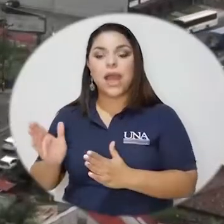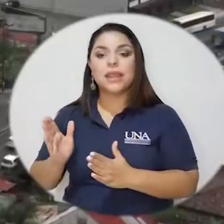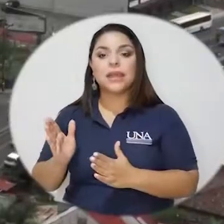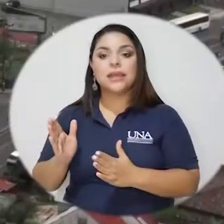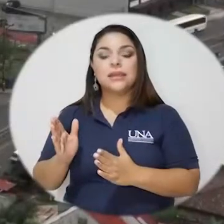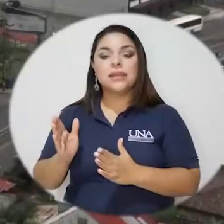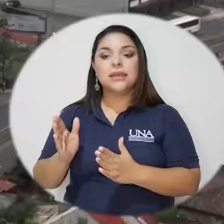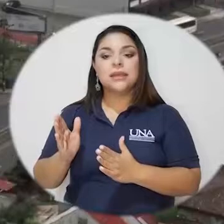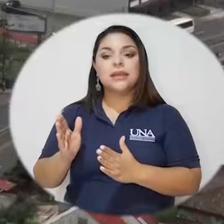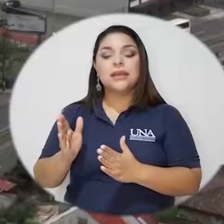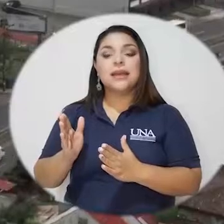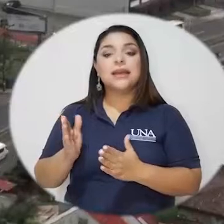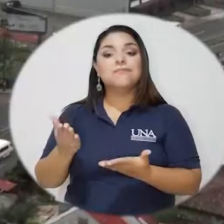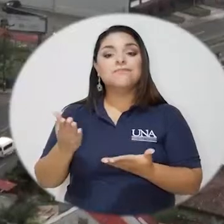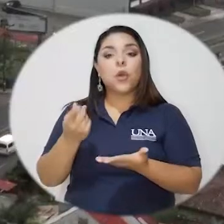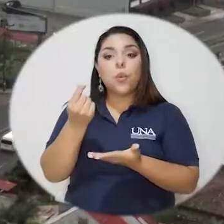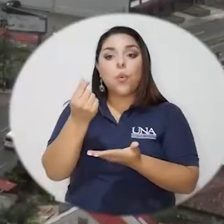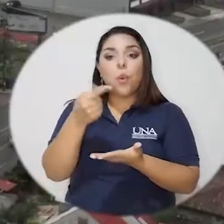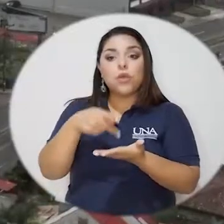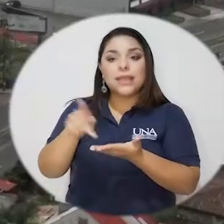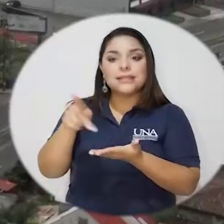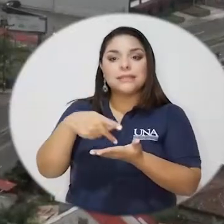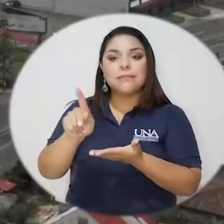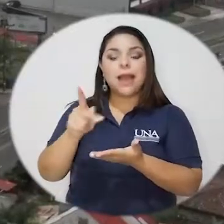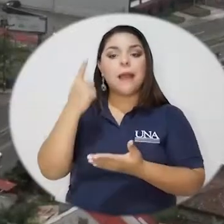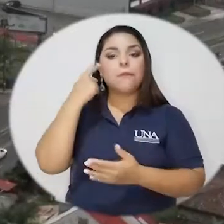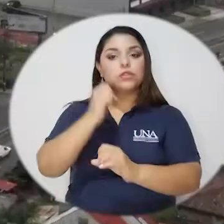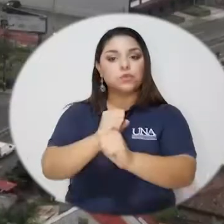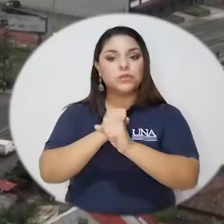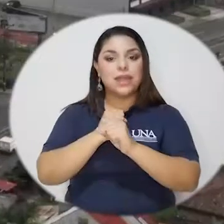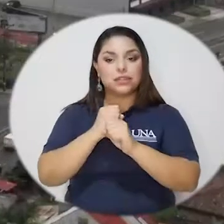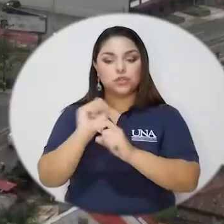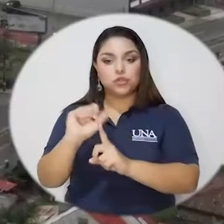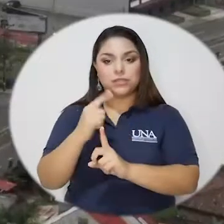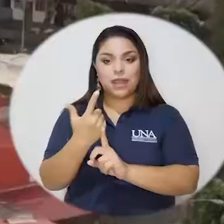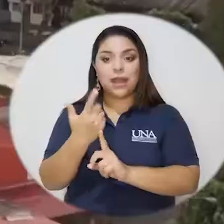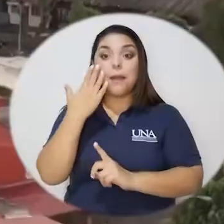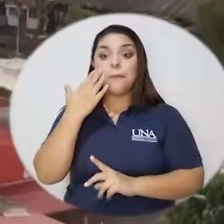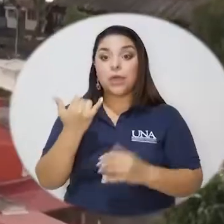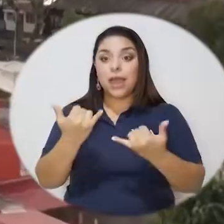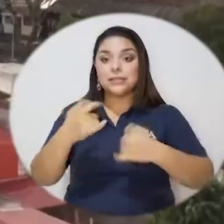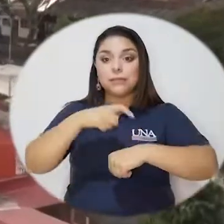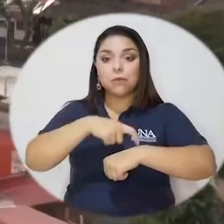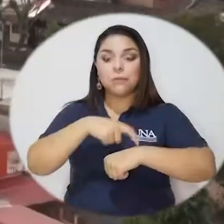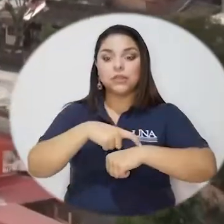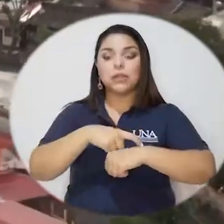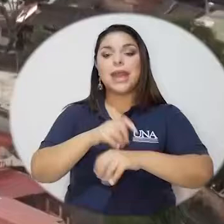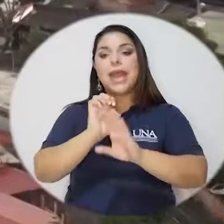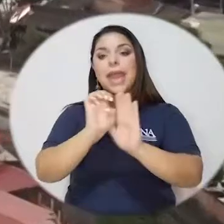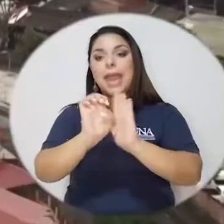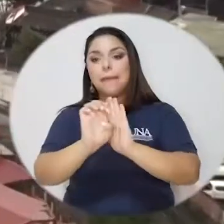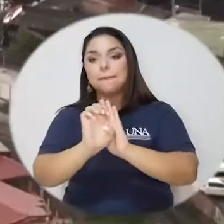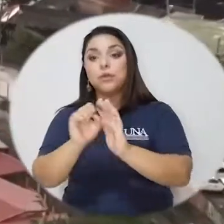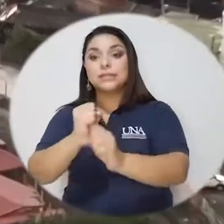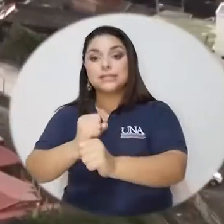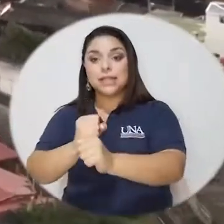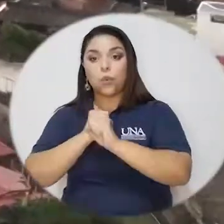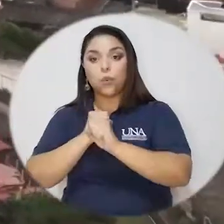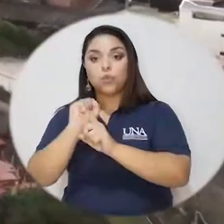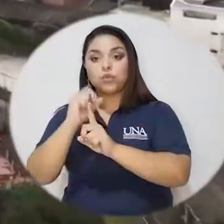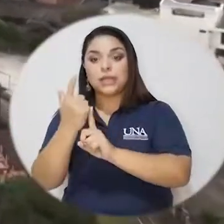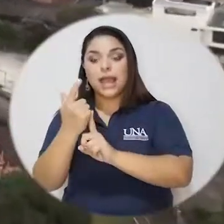reacomodar la cuota o las cuotas que se pagan por la seguridad social, porque en este momento, como el seguro,